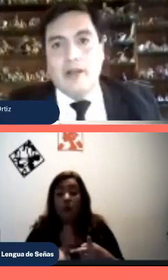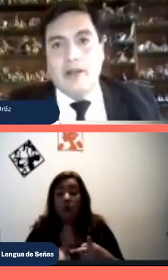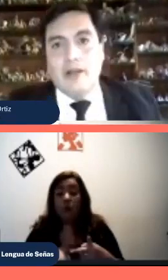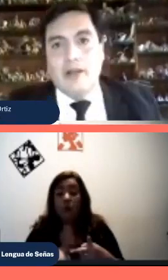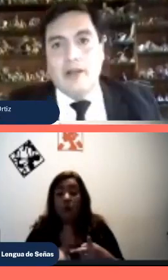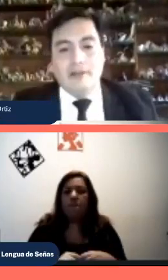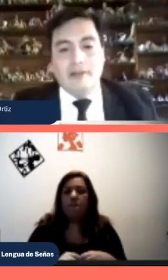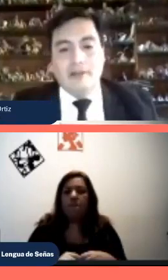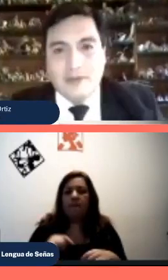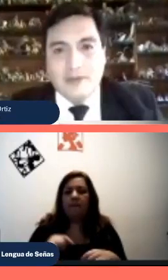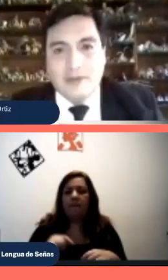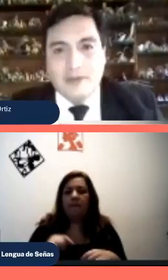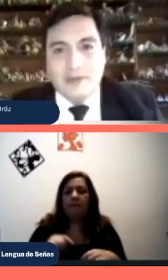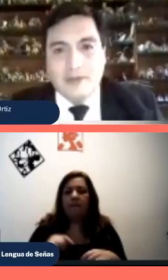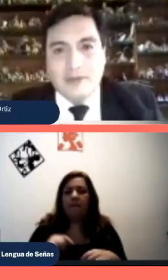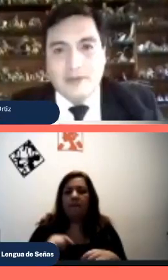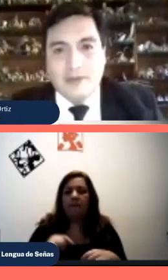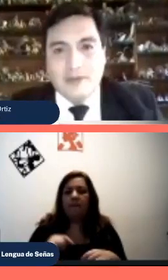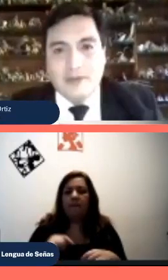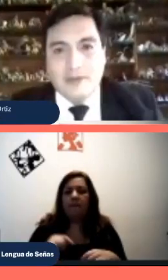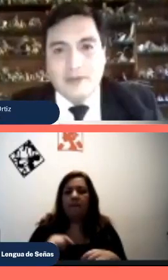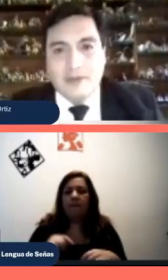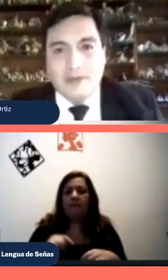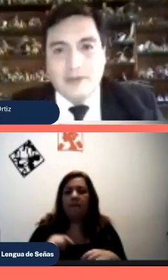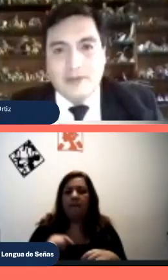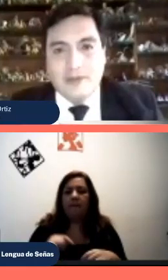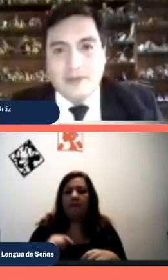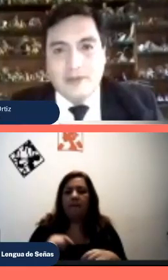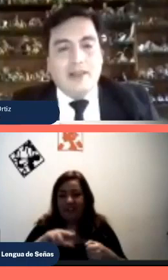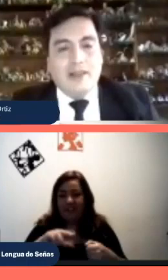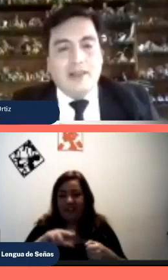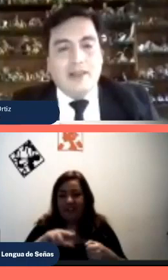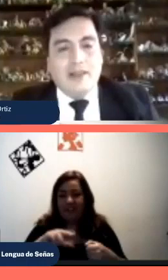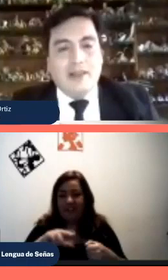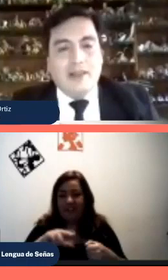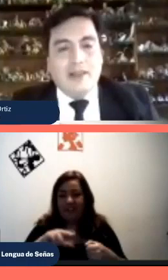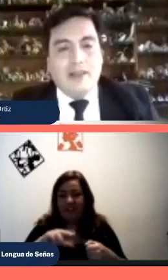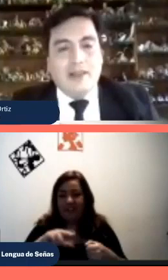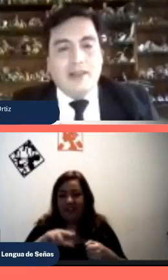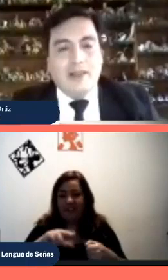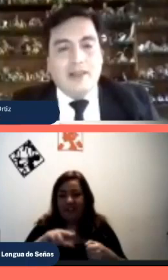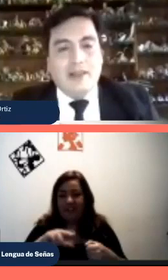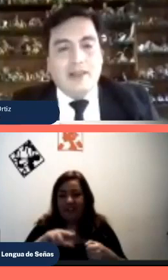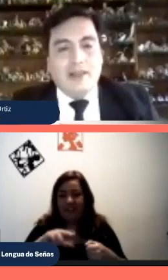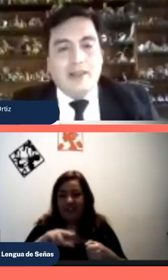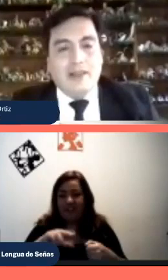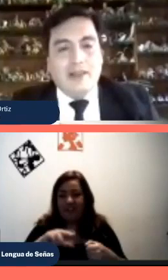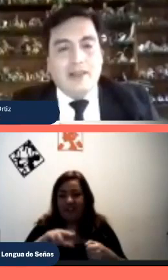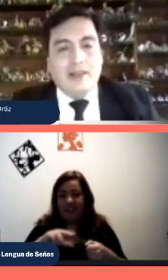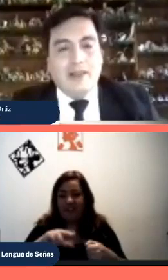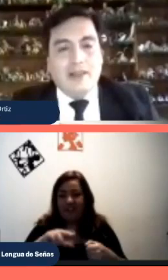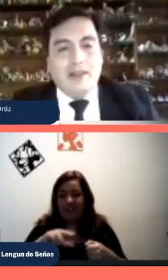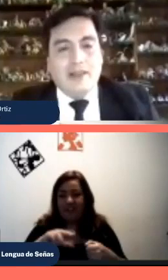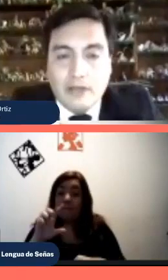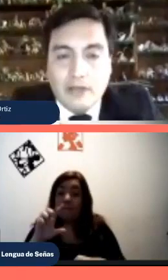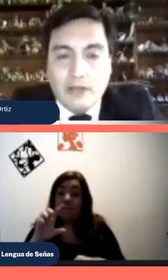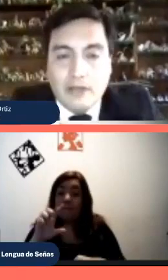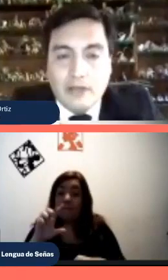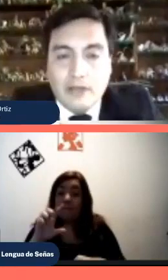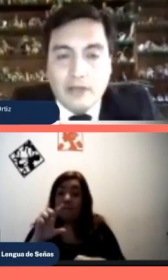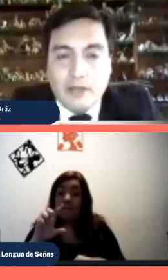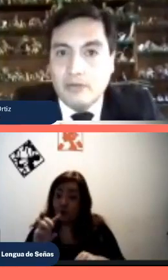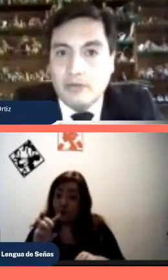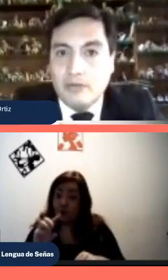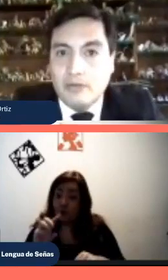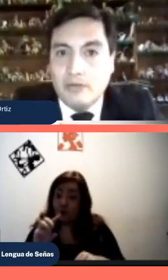poco más local, desde donde estaba hoy haciendo esta charla desde Iquique, es el perezoso, ya que se han descubierto restos de